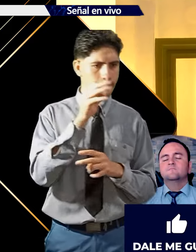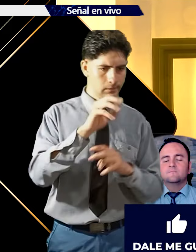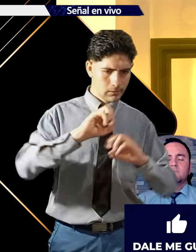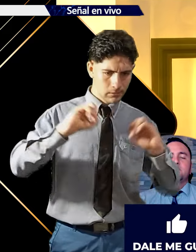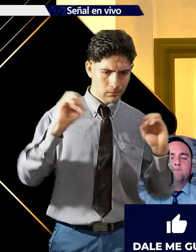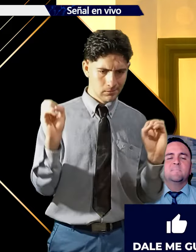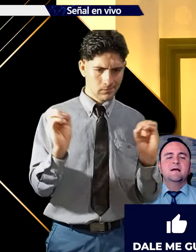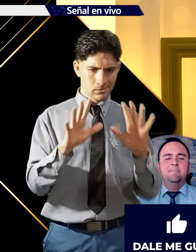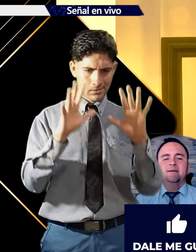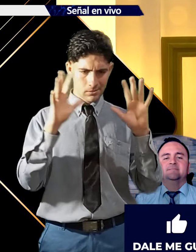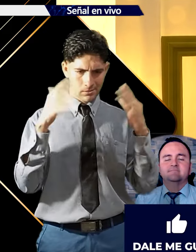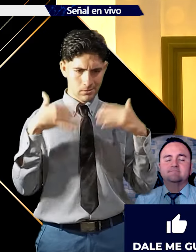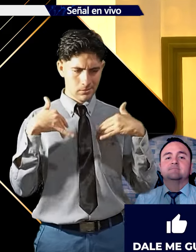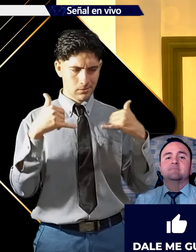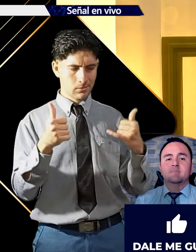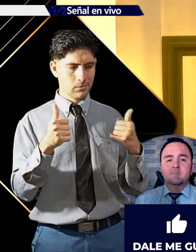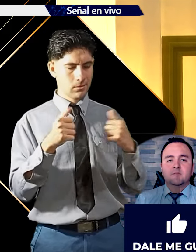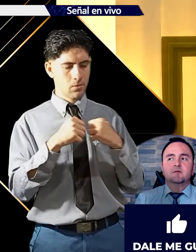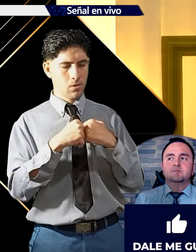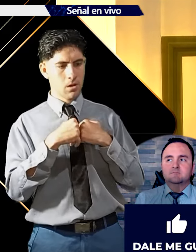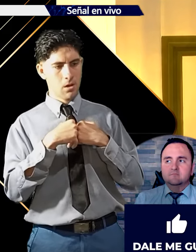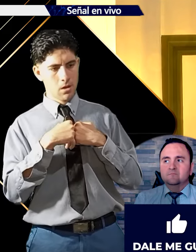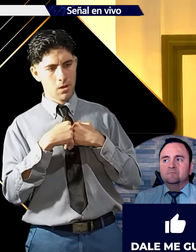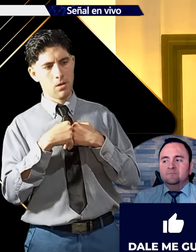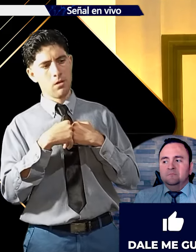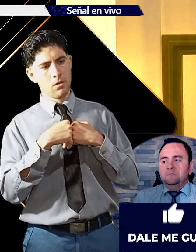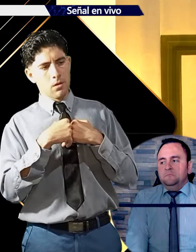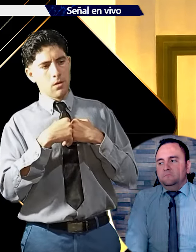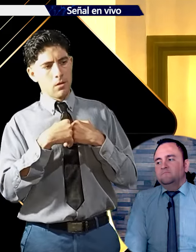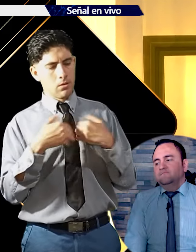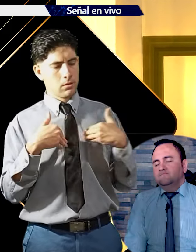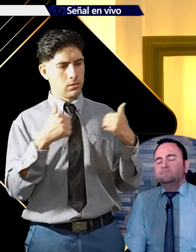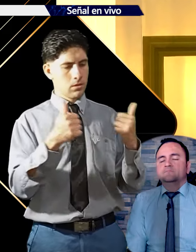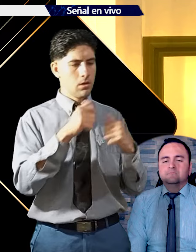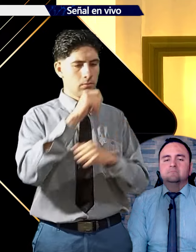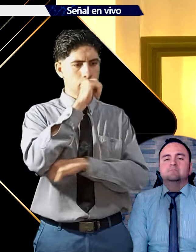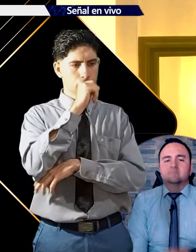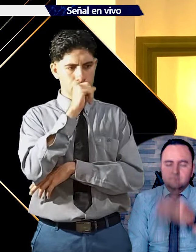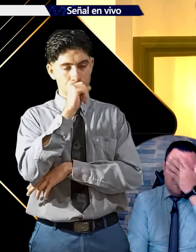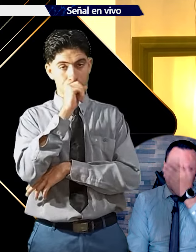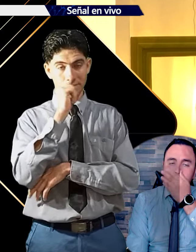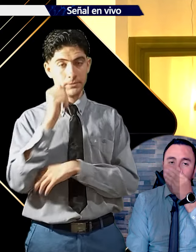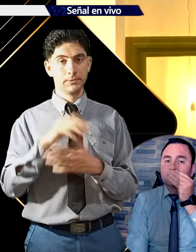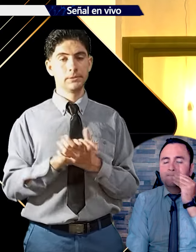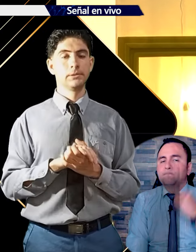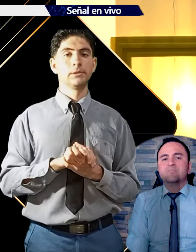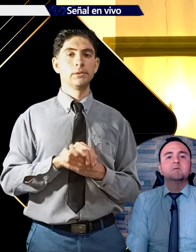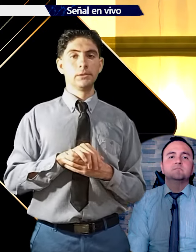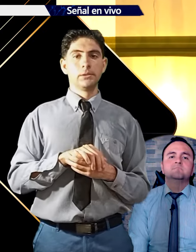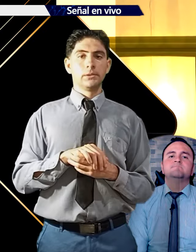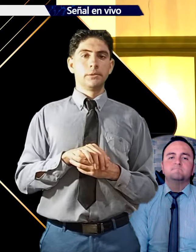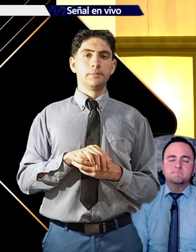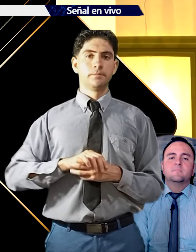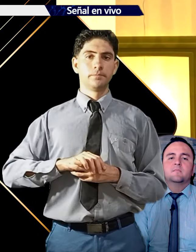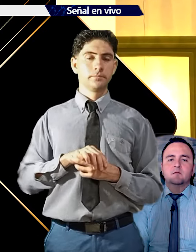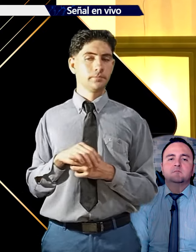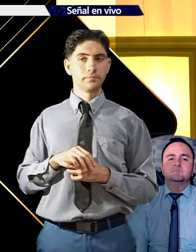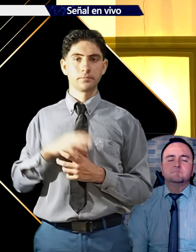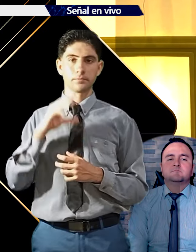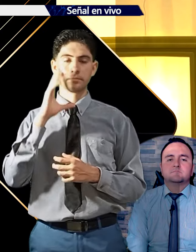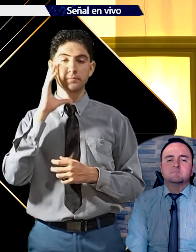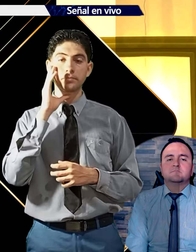lugar a otro, a sanar a alguien, a liberar a alguien, a hacer maravilla, y por ende que le estaba formando los discípulos. Entonces, claro, en el libro de los Hechos